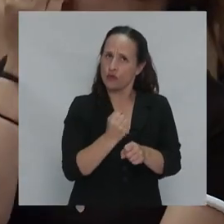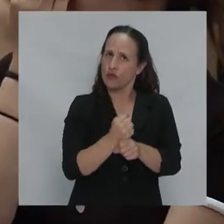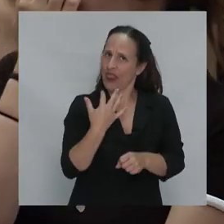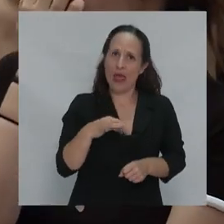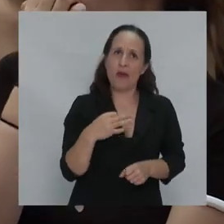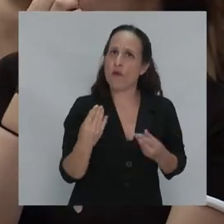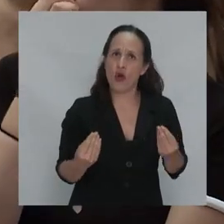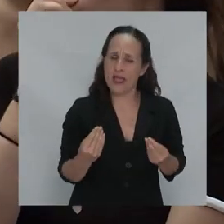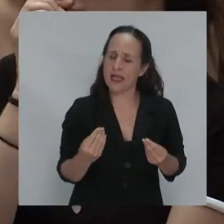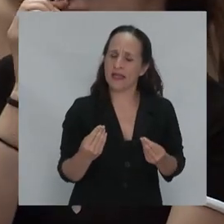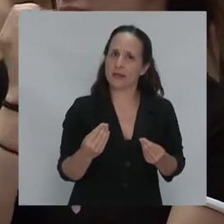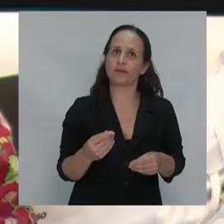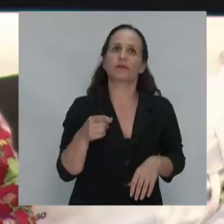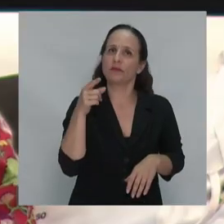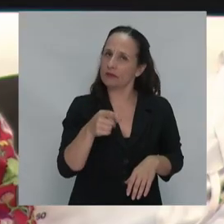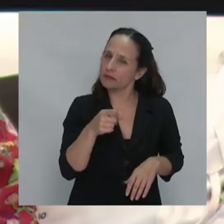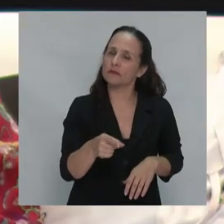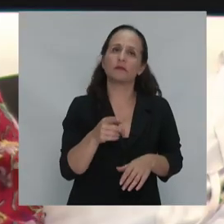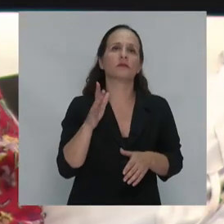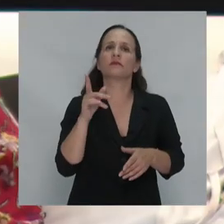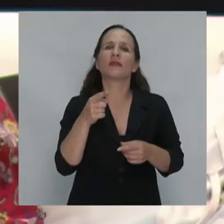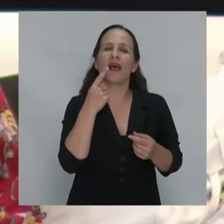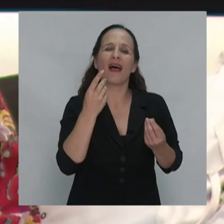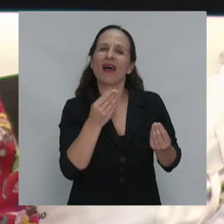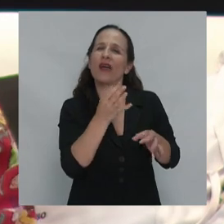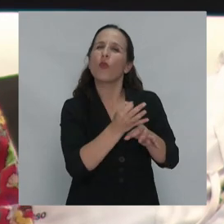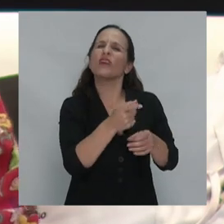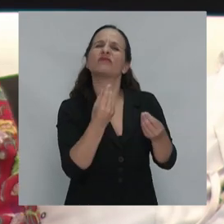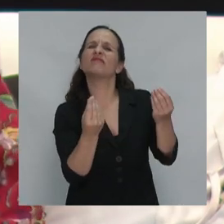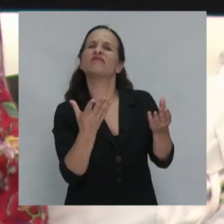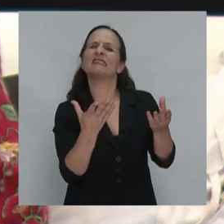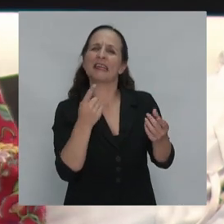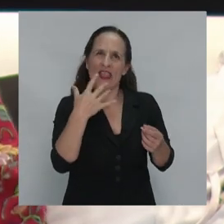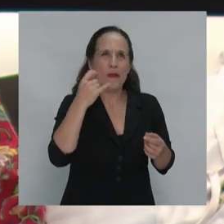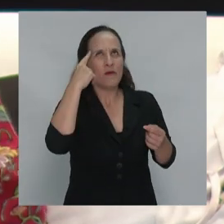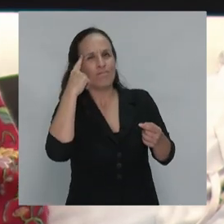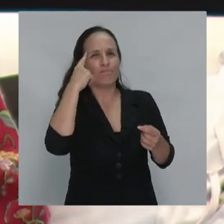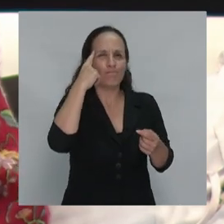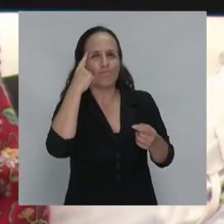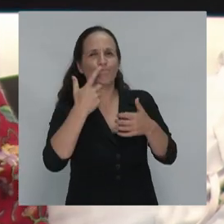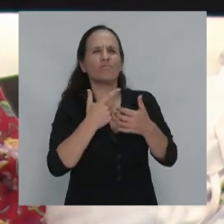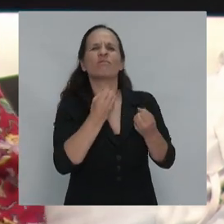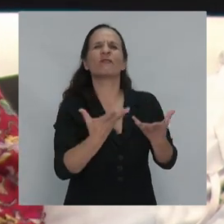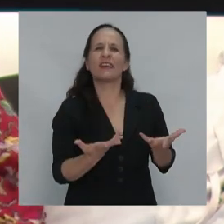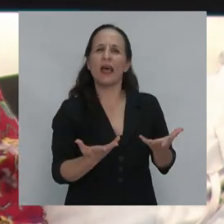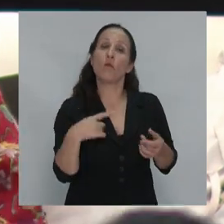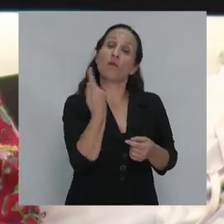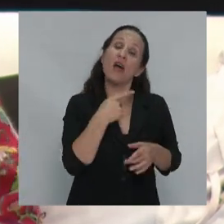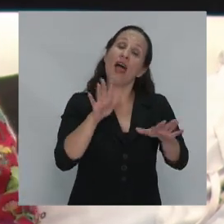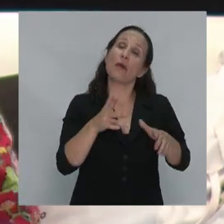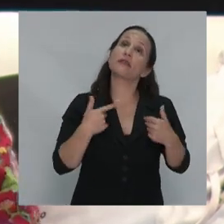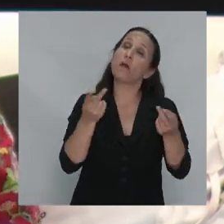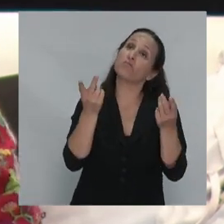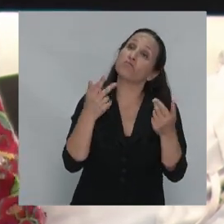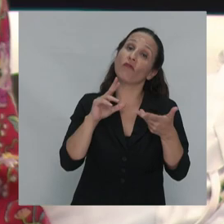que es también, por momentos, cuestionarla tal cual está. ¿Por qué? Porque somos, en parte, a veces, pasivos receptores de